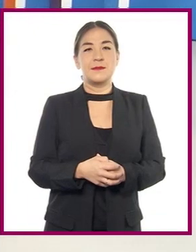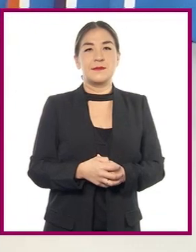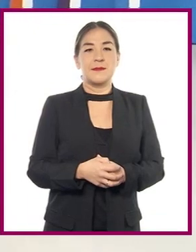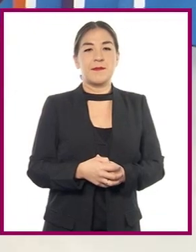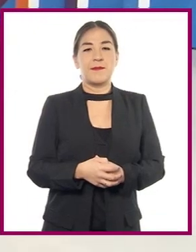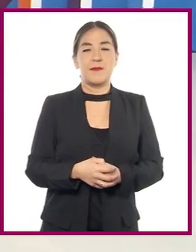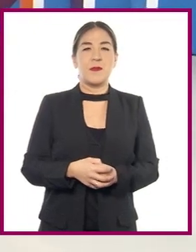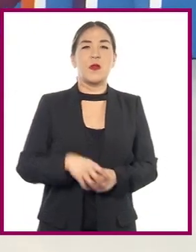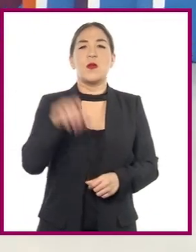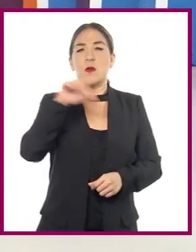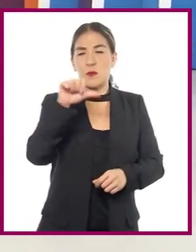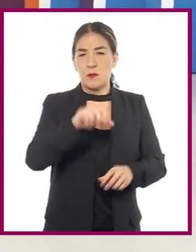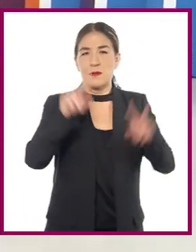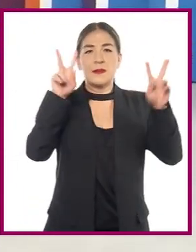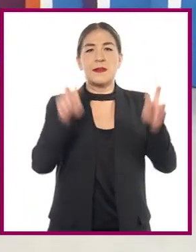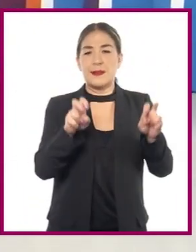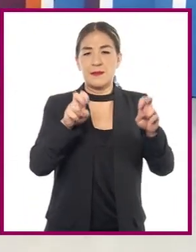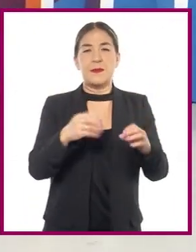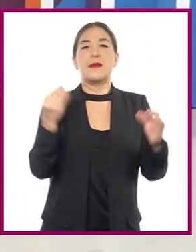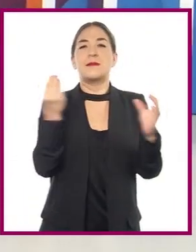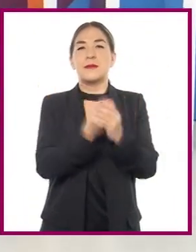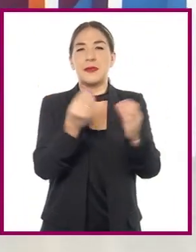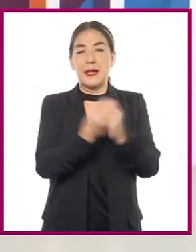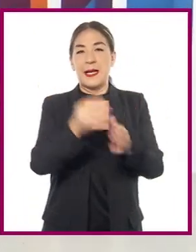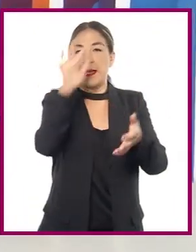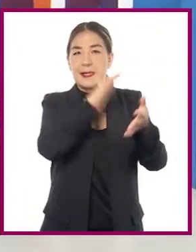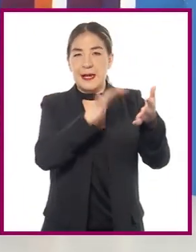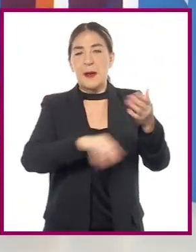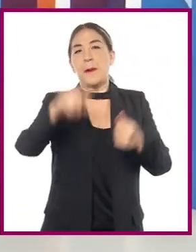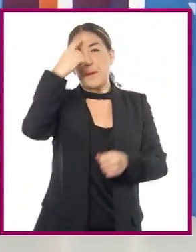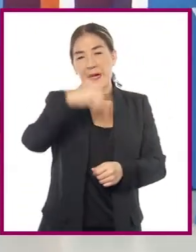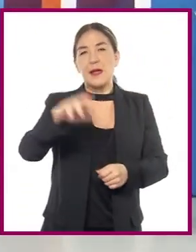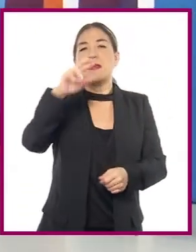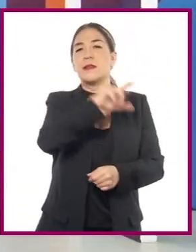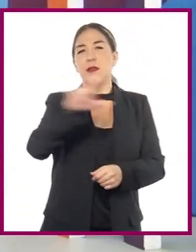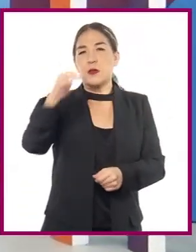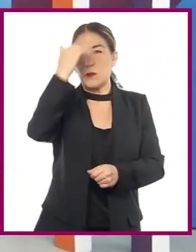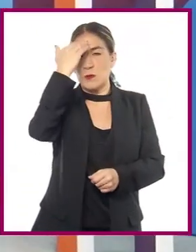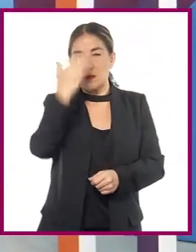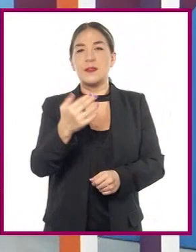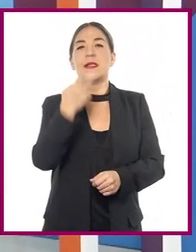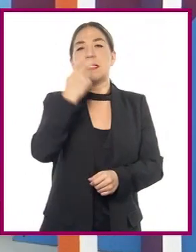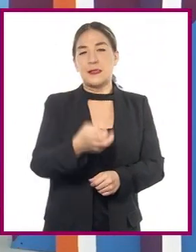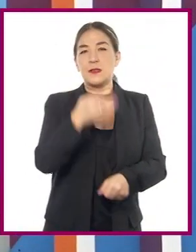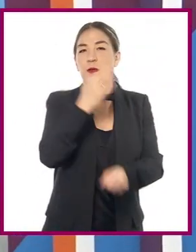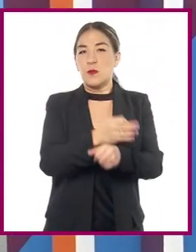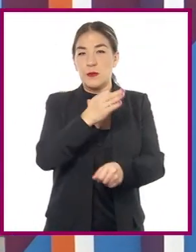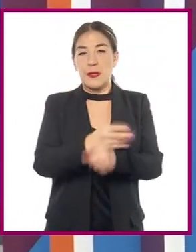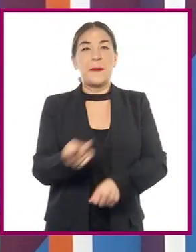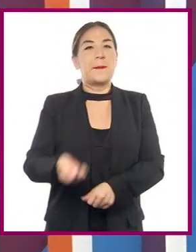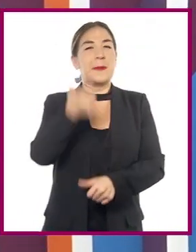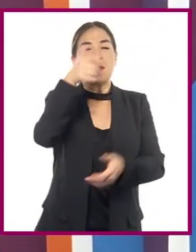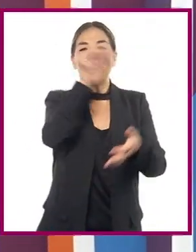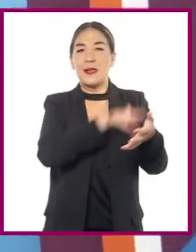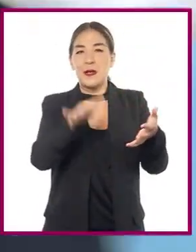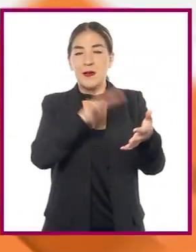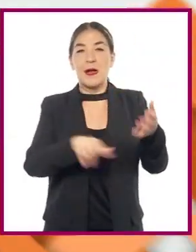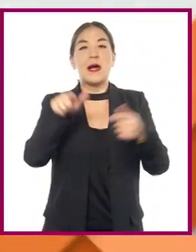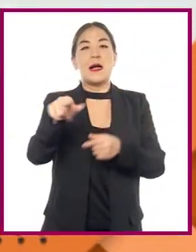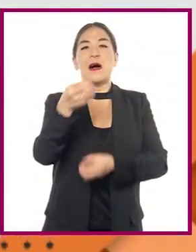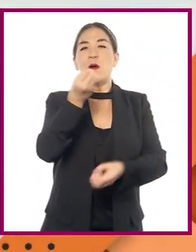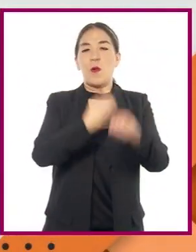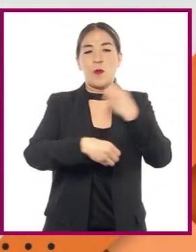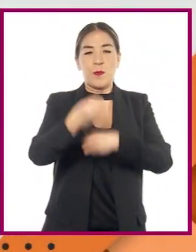Relacionado con el tema de hoy, en nuestra sección Leer para reconocernos, haremos la lectura del primer capítulo de la obra conocida